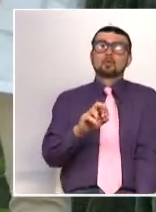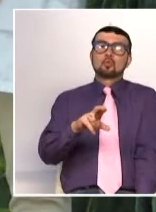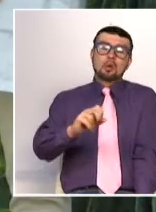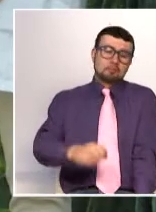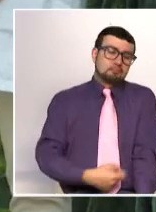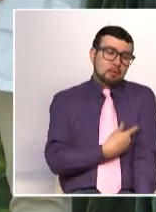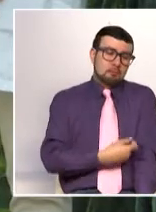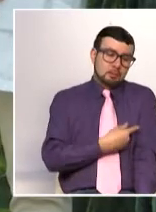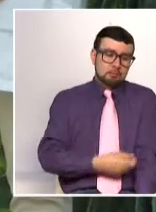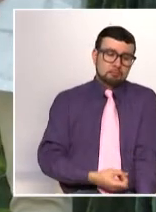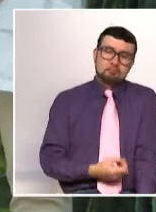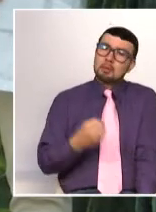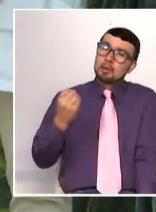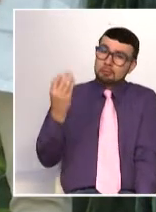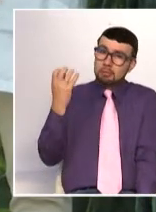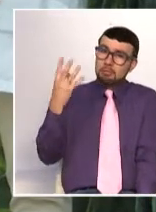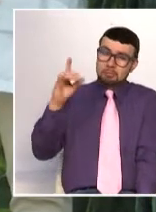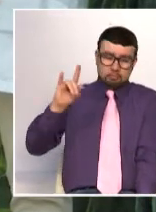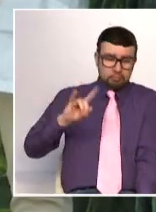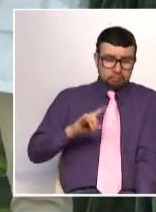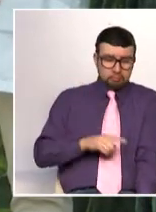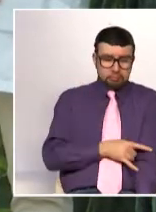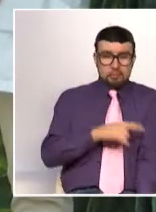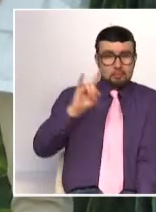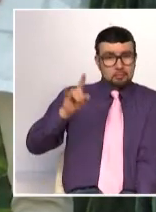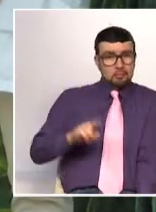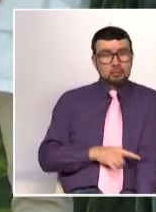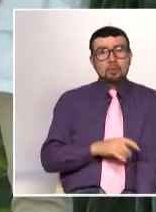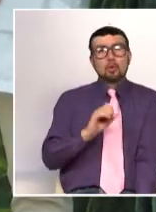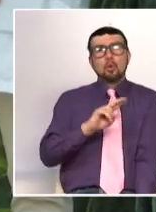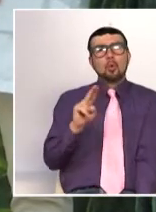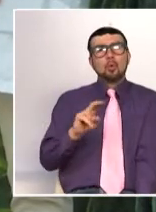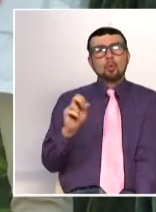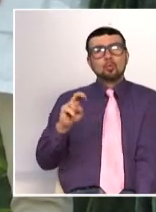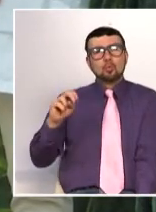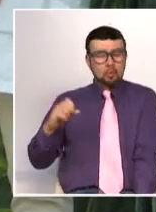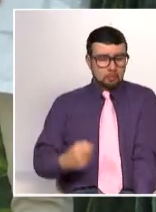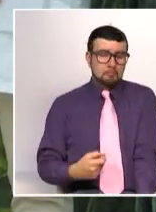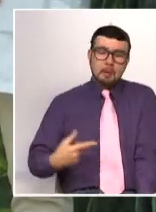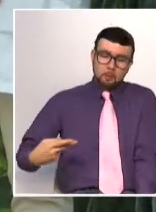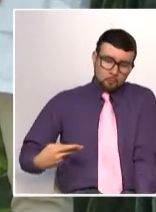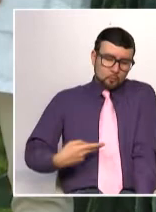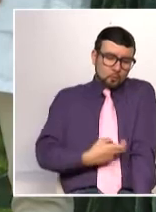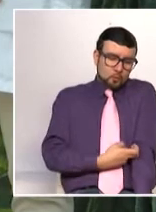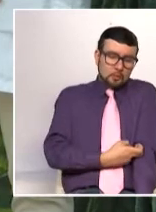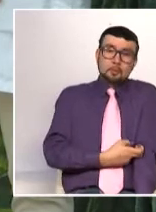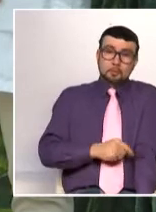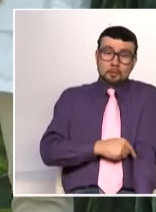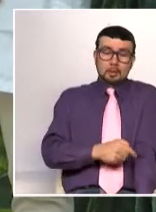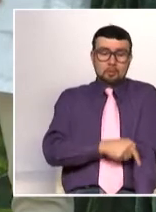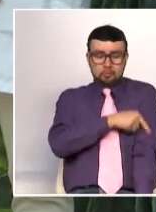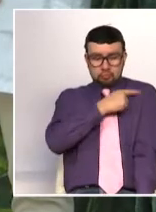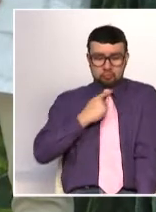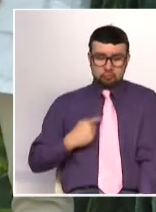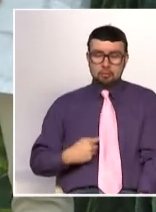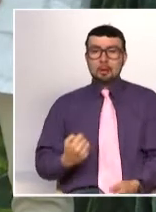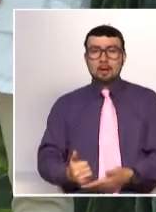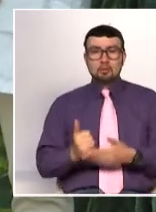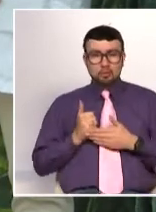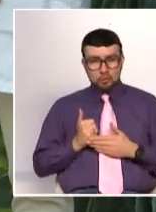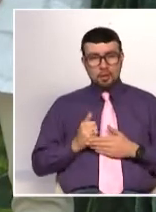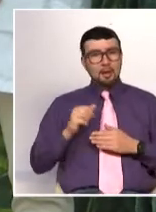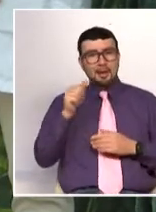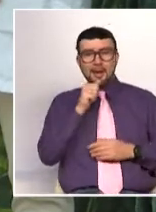burbujeando también el ozono y se colocan unas inyecciones que son drenado horas del sistema linfático del sistema